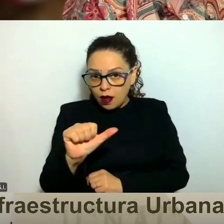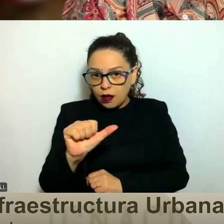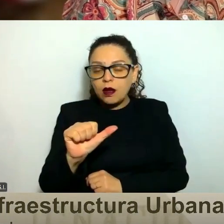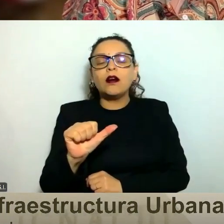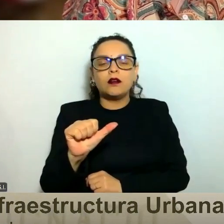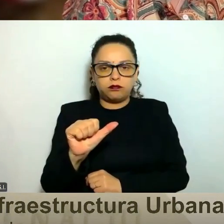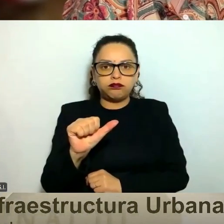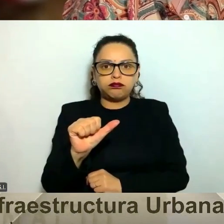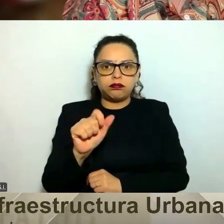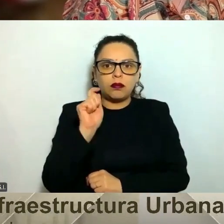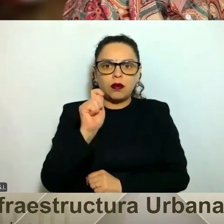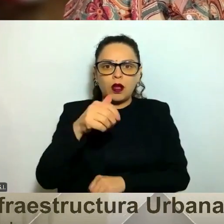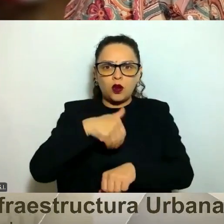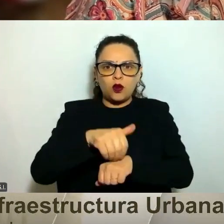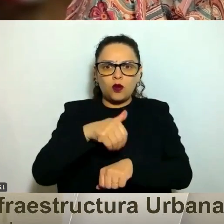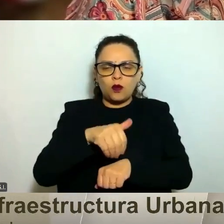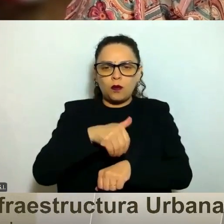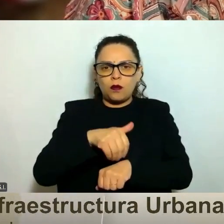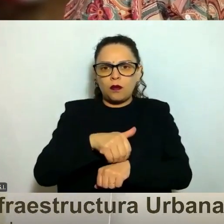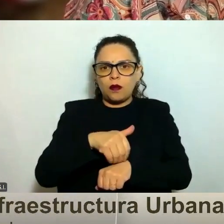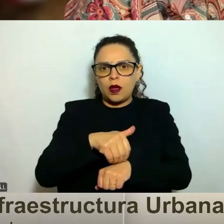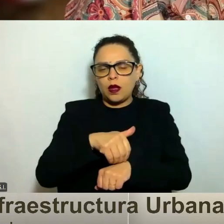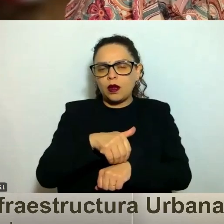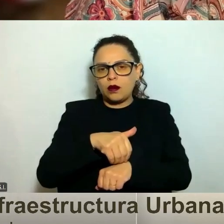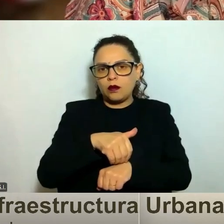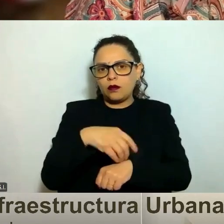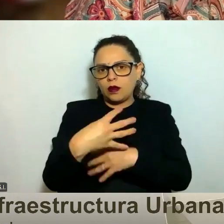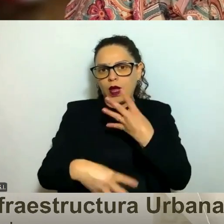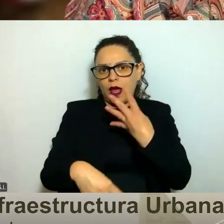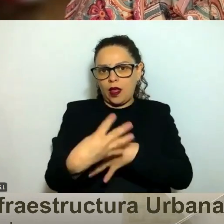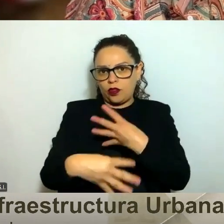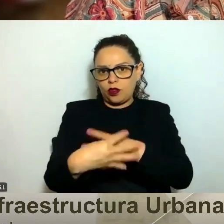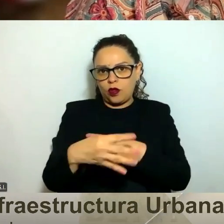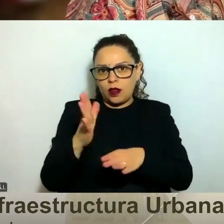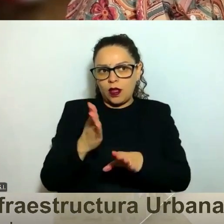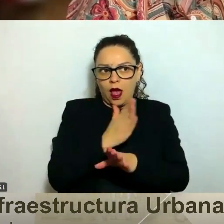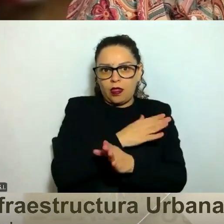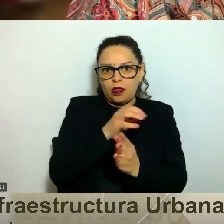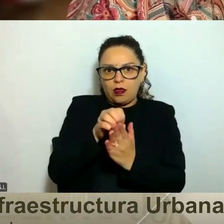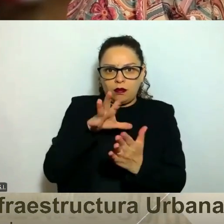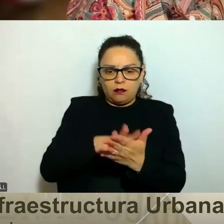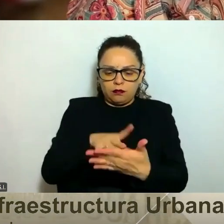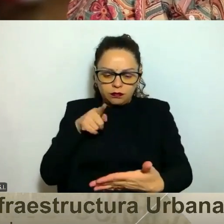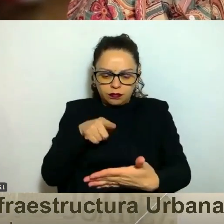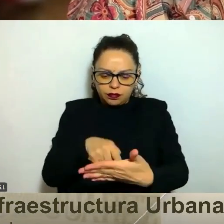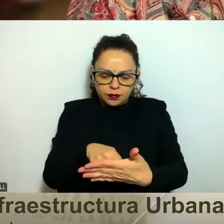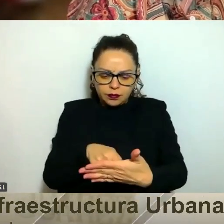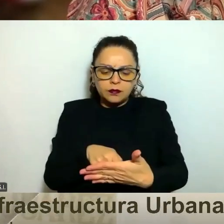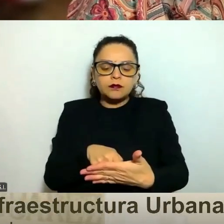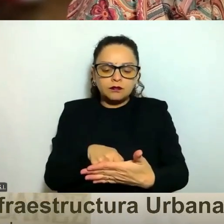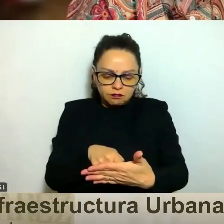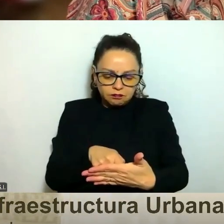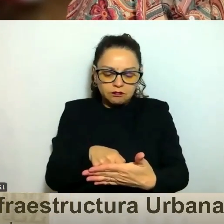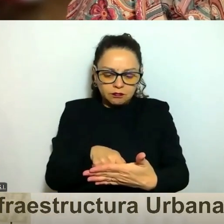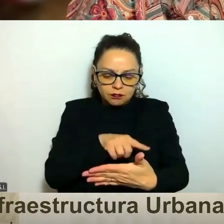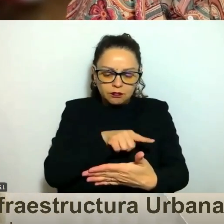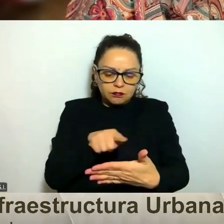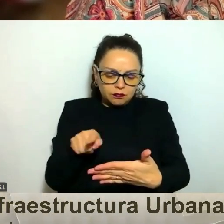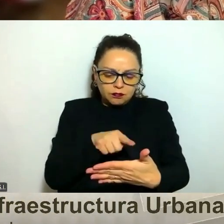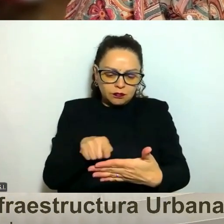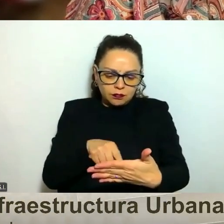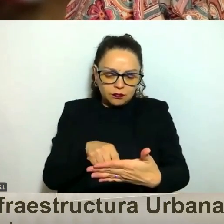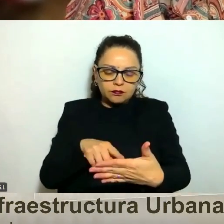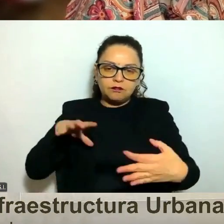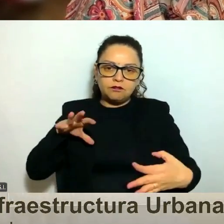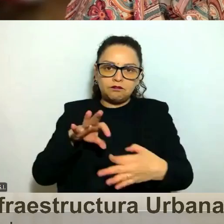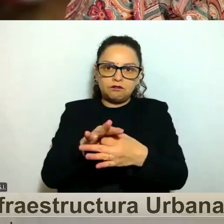antecedente 14º, sí hacemos relación y referencia a la opinión, a la opinión